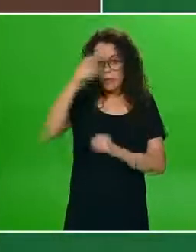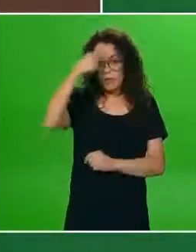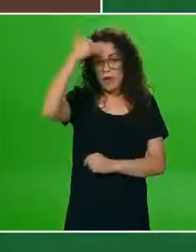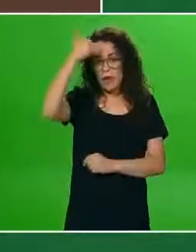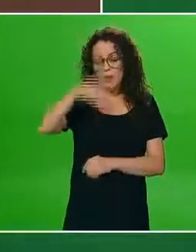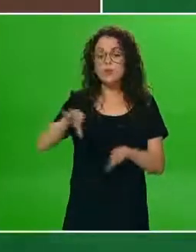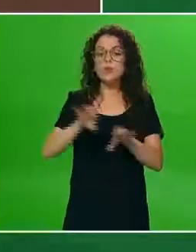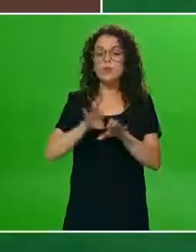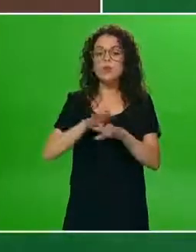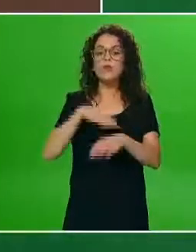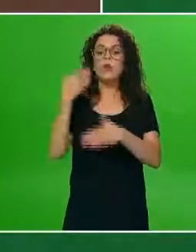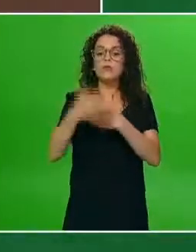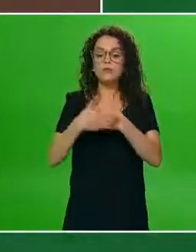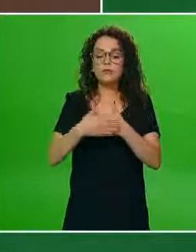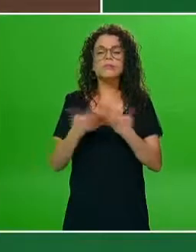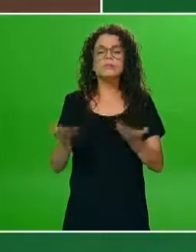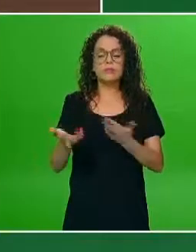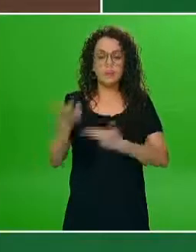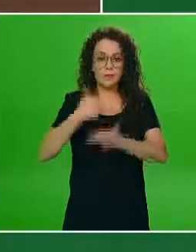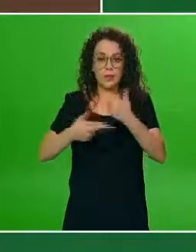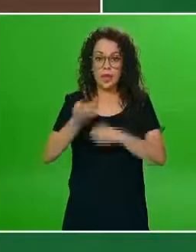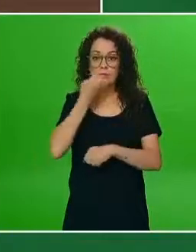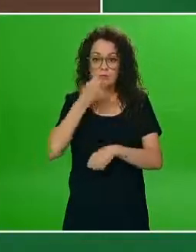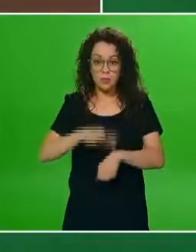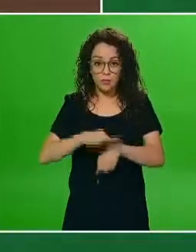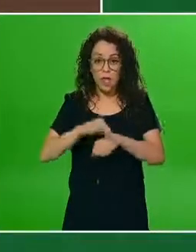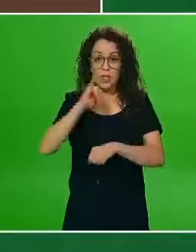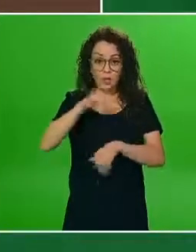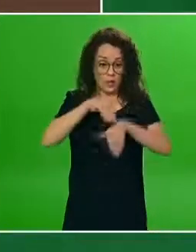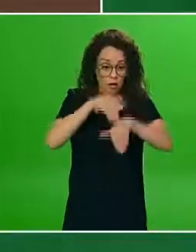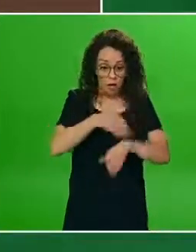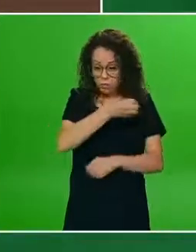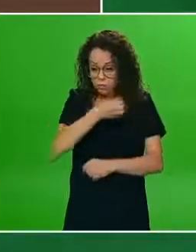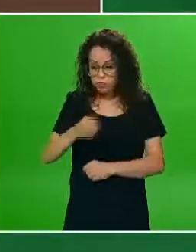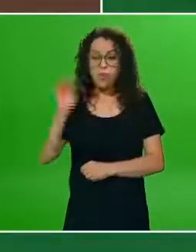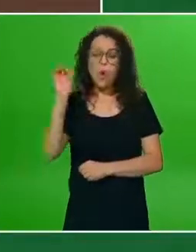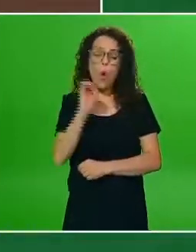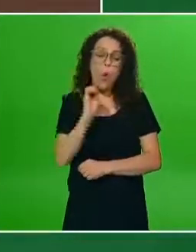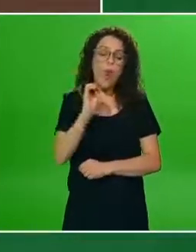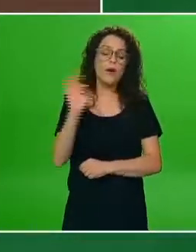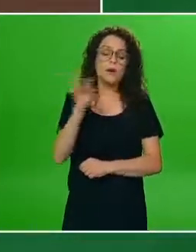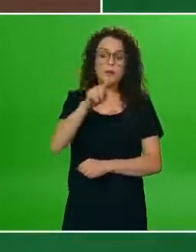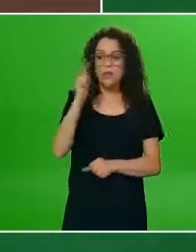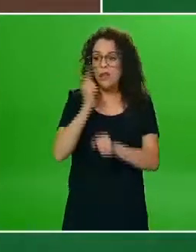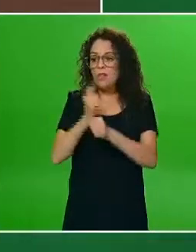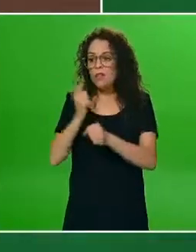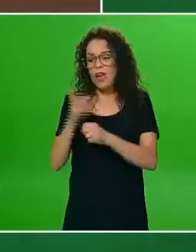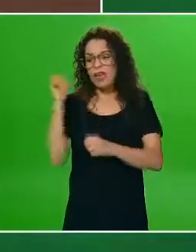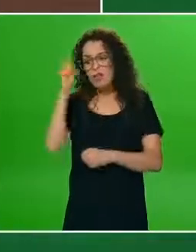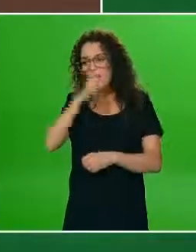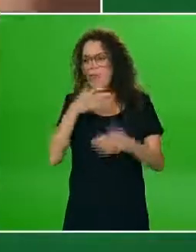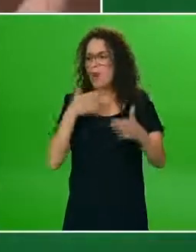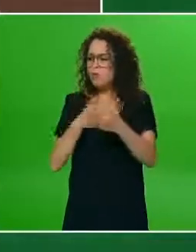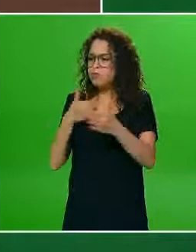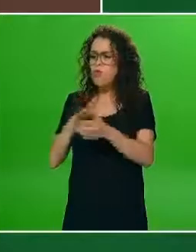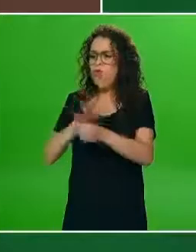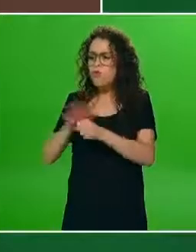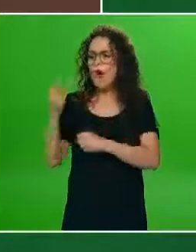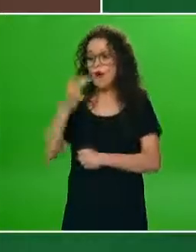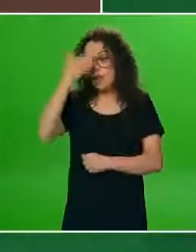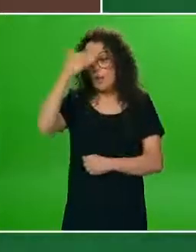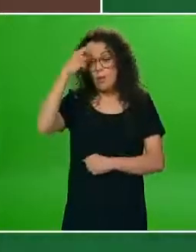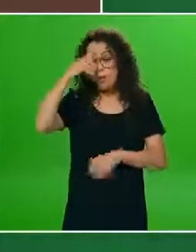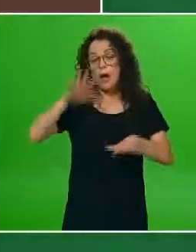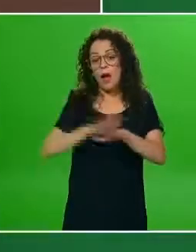cómo se abrieron, cómo siguieron los lineamientos, qué barreras hubo para seguirlos, no solamente de los